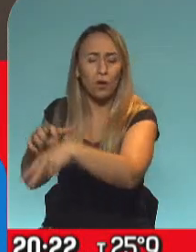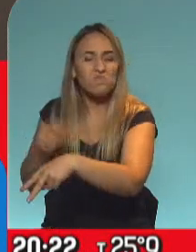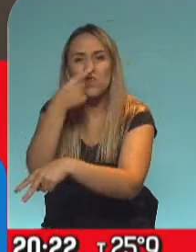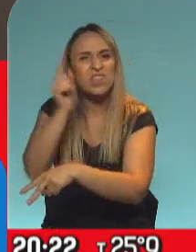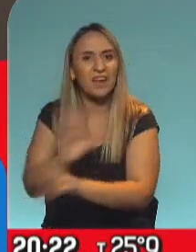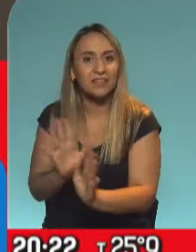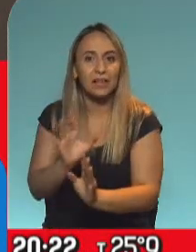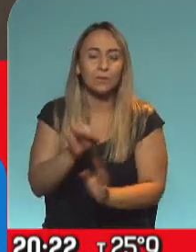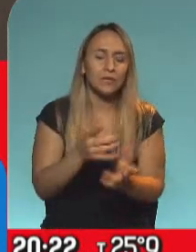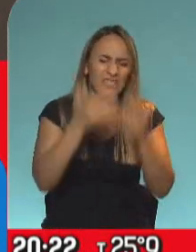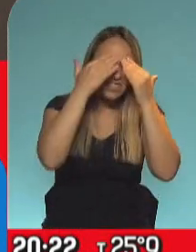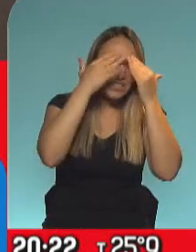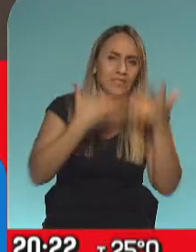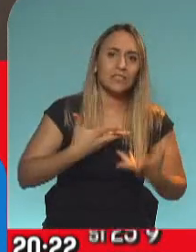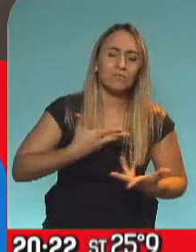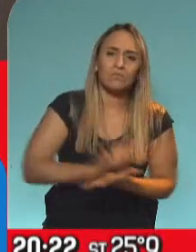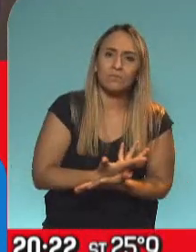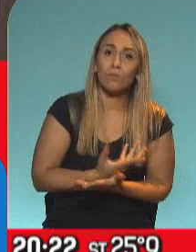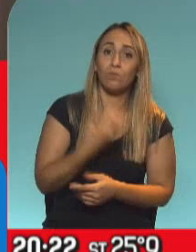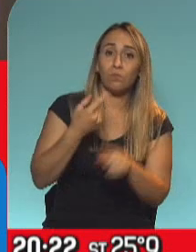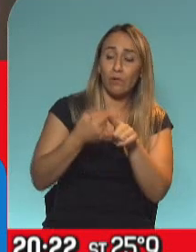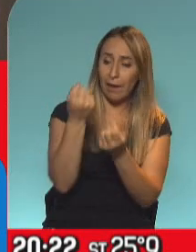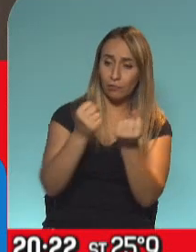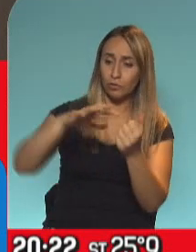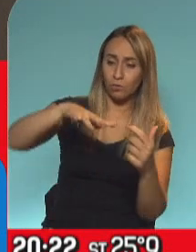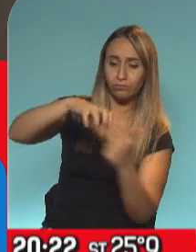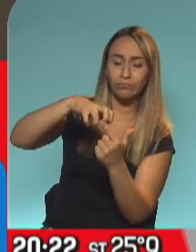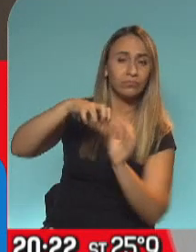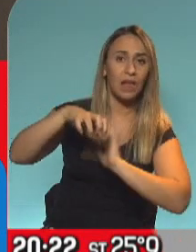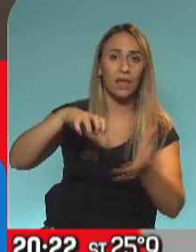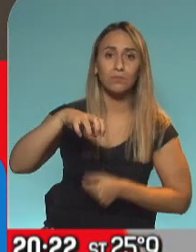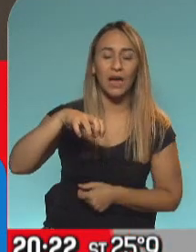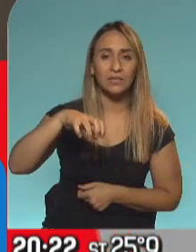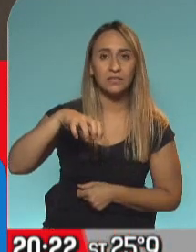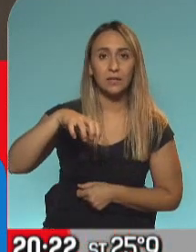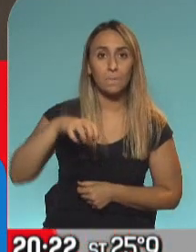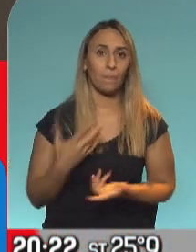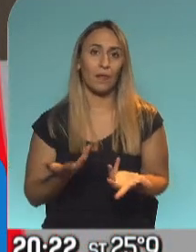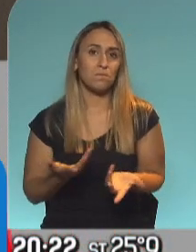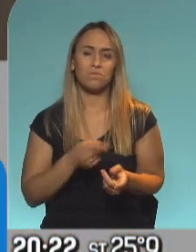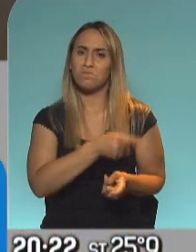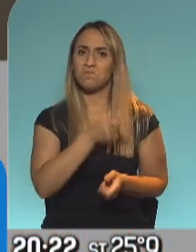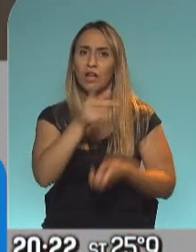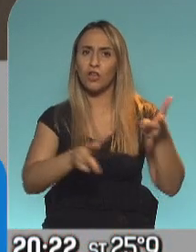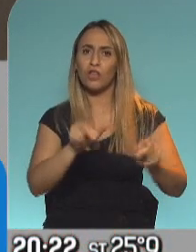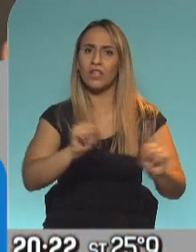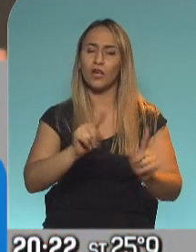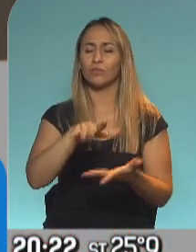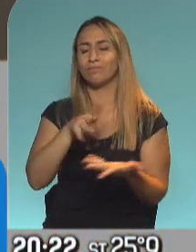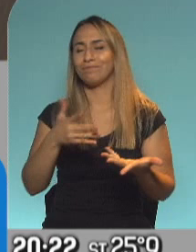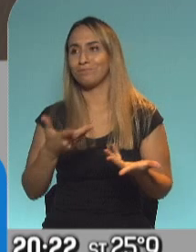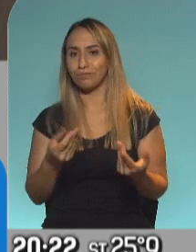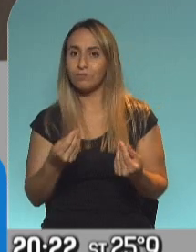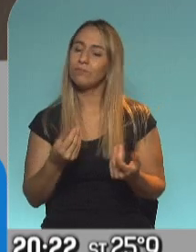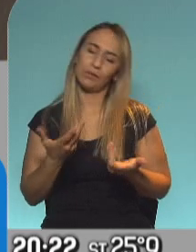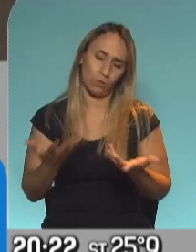coche sufrió daños. Palabras más, palabras menos, es lo que dijo. No dijo nada, que obviamente sobre él hay una cuestión